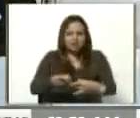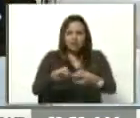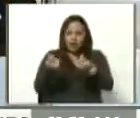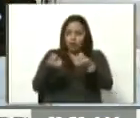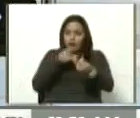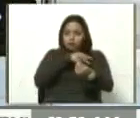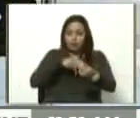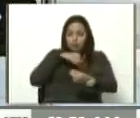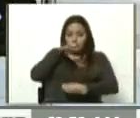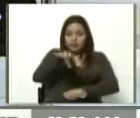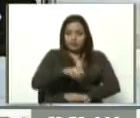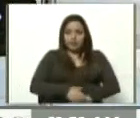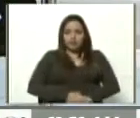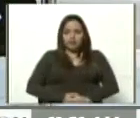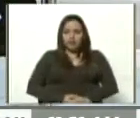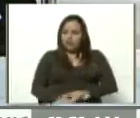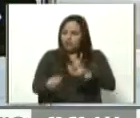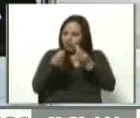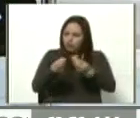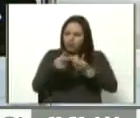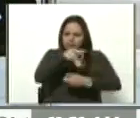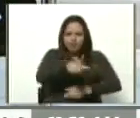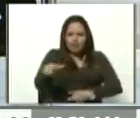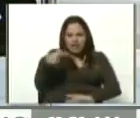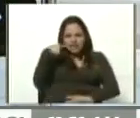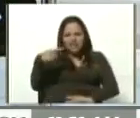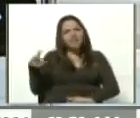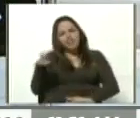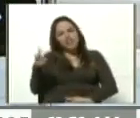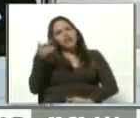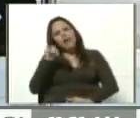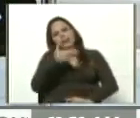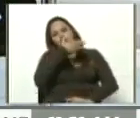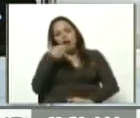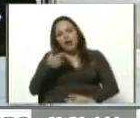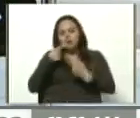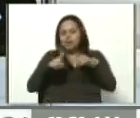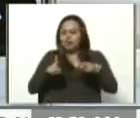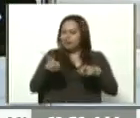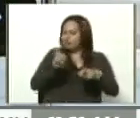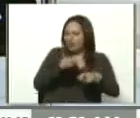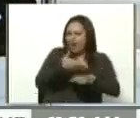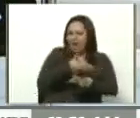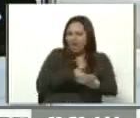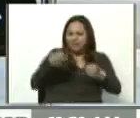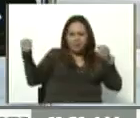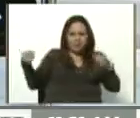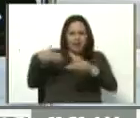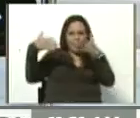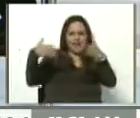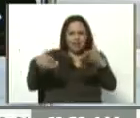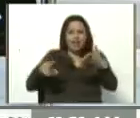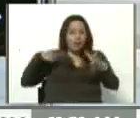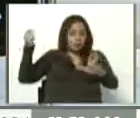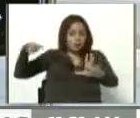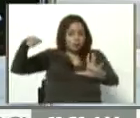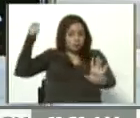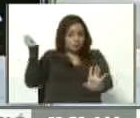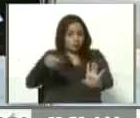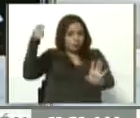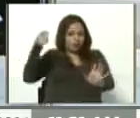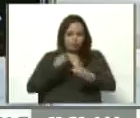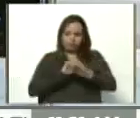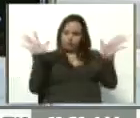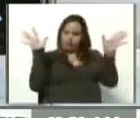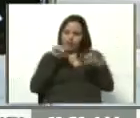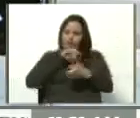de nuestro país y cómo la gente dice Venezuela se está arreglando, pero eso no es así como yo lo decía antes de irnos a la pausa. No es como una varita mágica que patan y